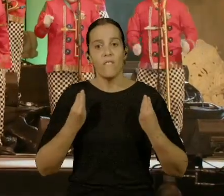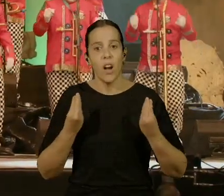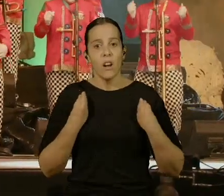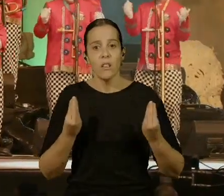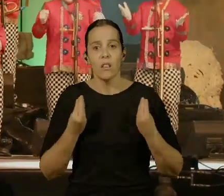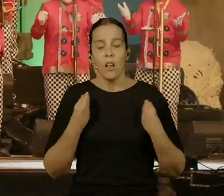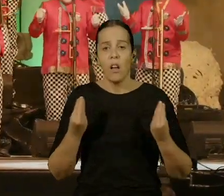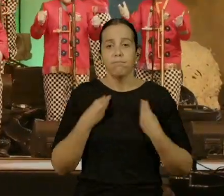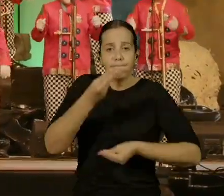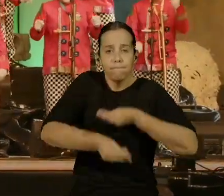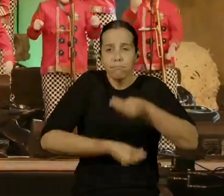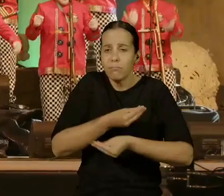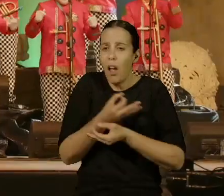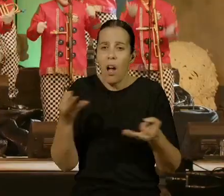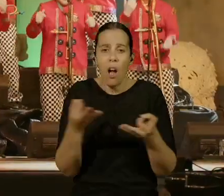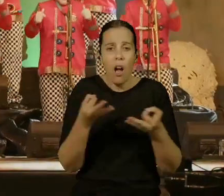hay que hacer